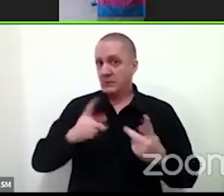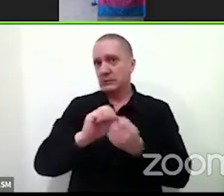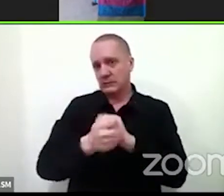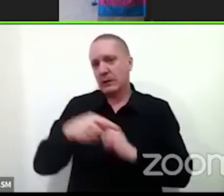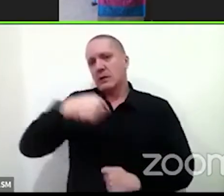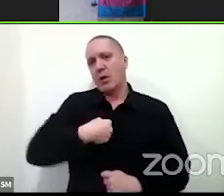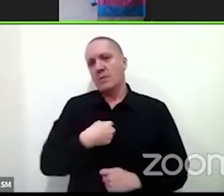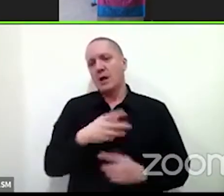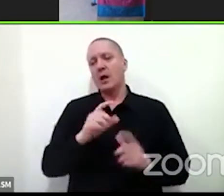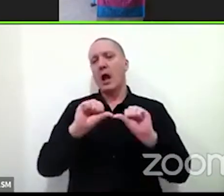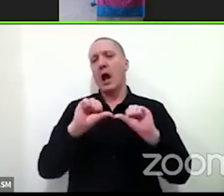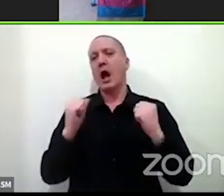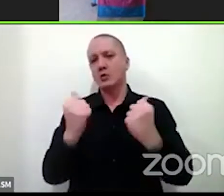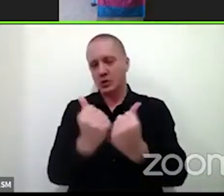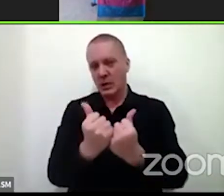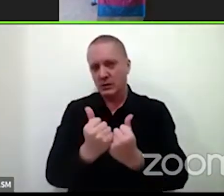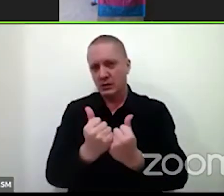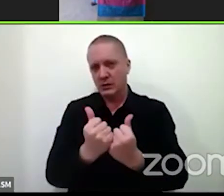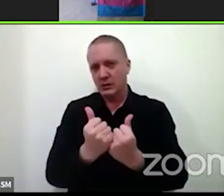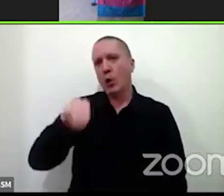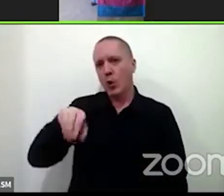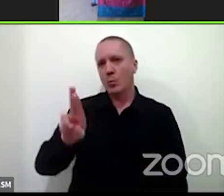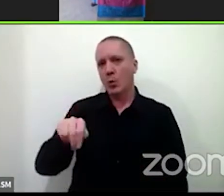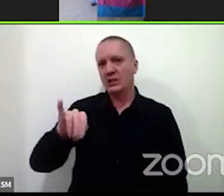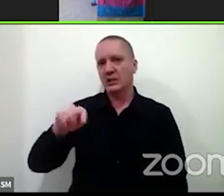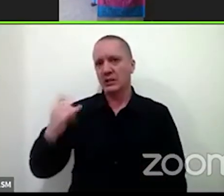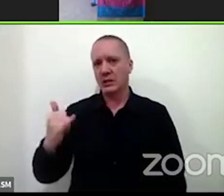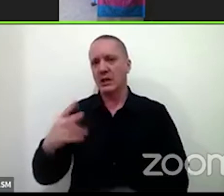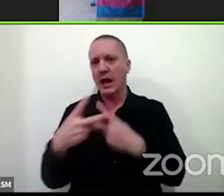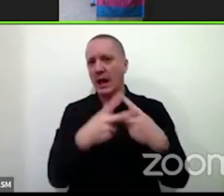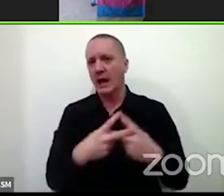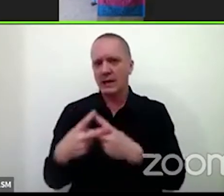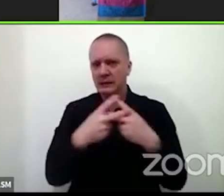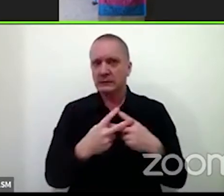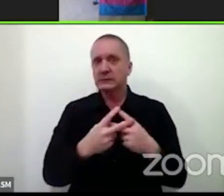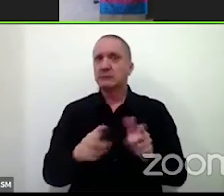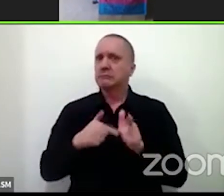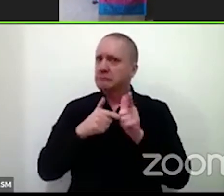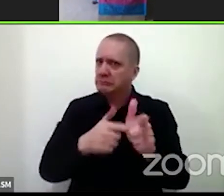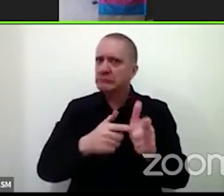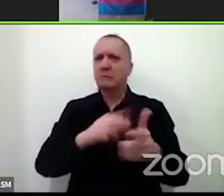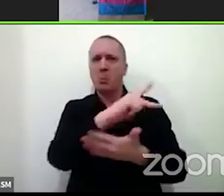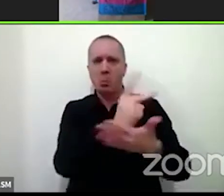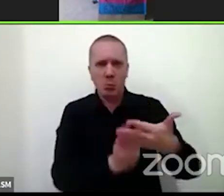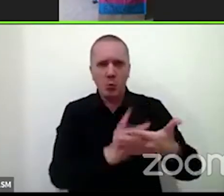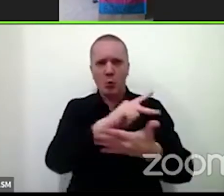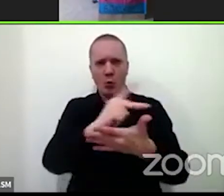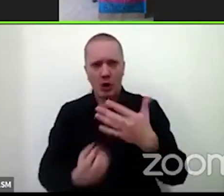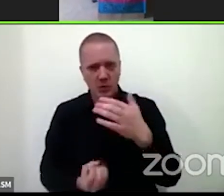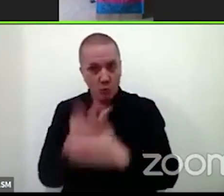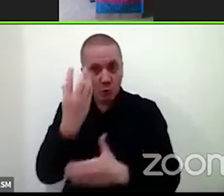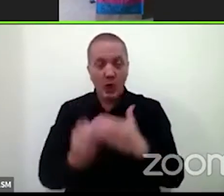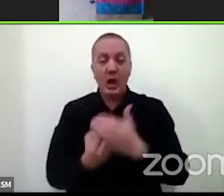organizamos, reforzamos algunos programas que ya teníamos y creamos nuevos, uno de ellos como la Red de Ayuda